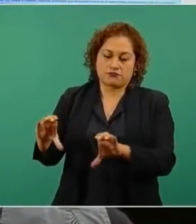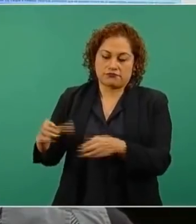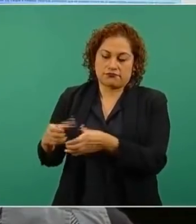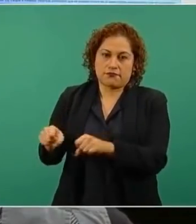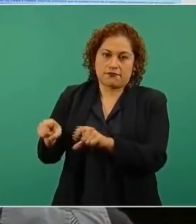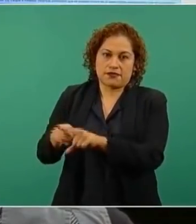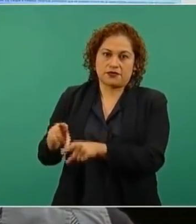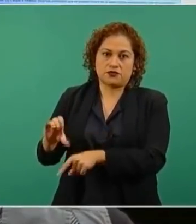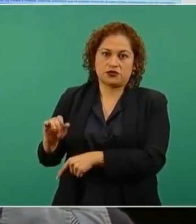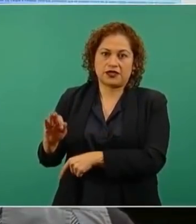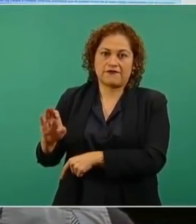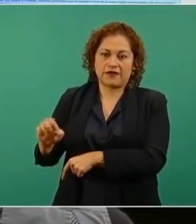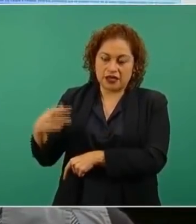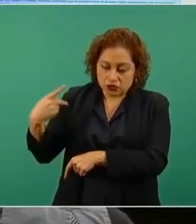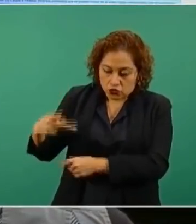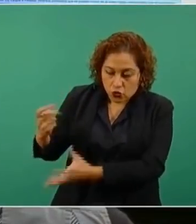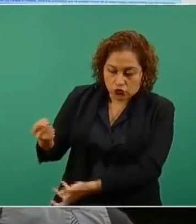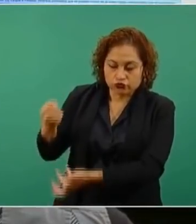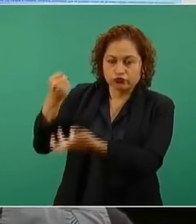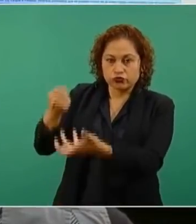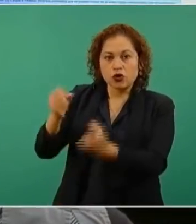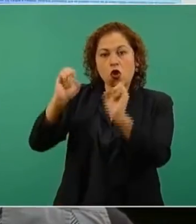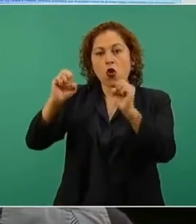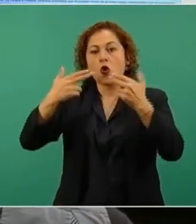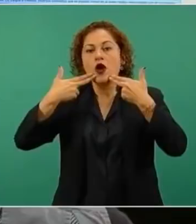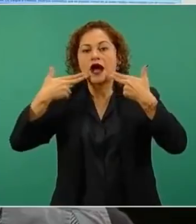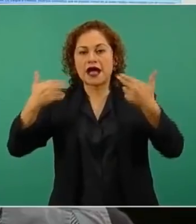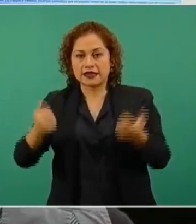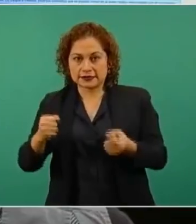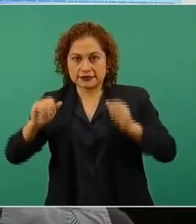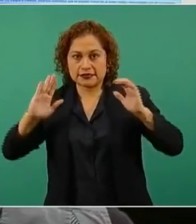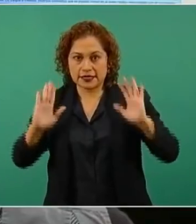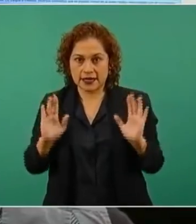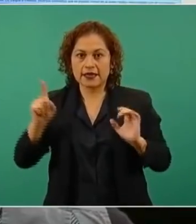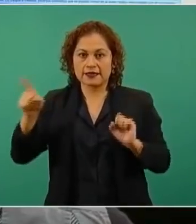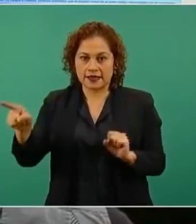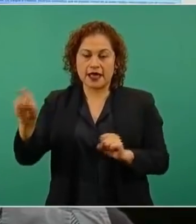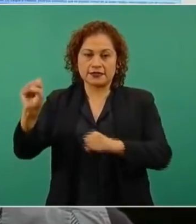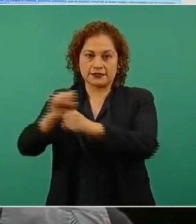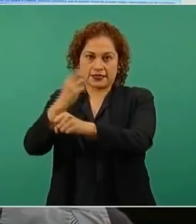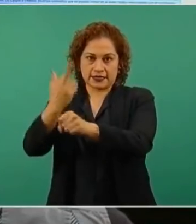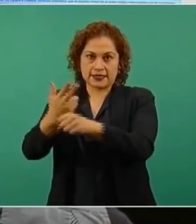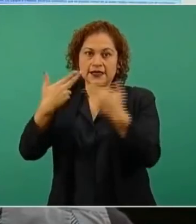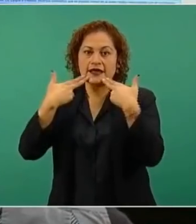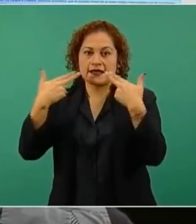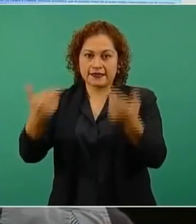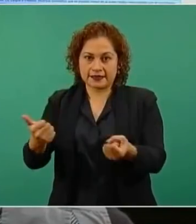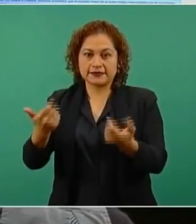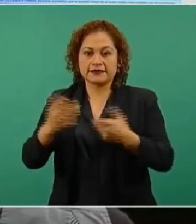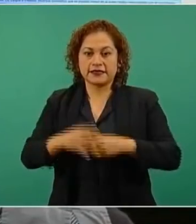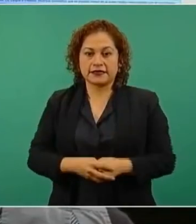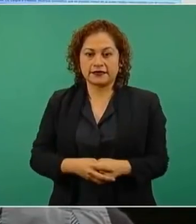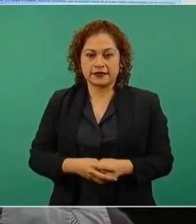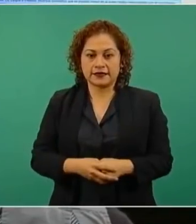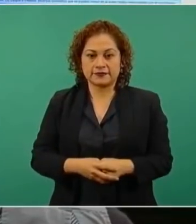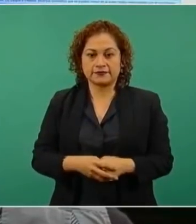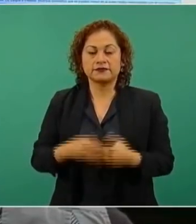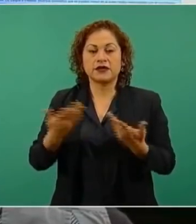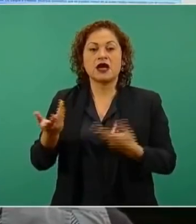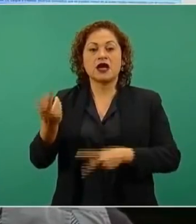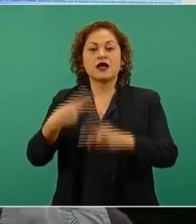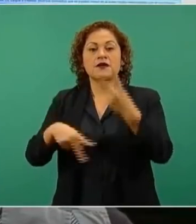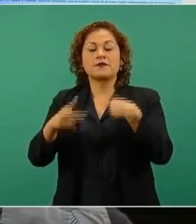Electricidad con sus ingresos o la Hacienda, sí, la Hacienda Pública, la Secretaría de Hacienda. ¿De dónde salen los recursos de